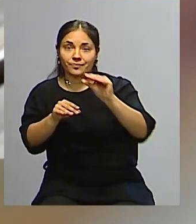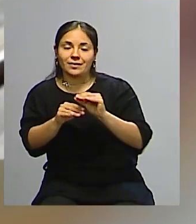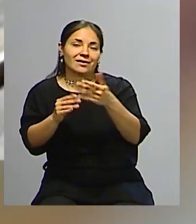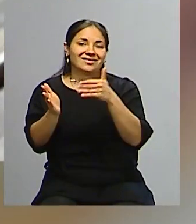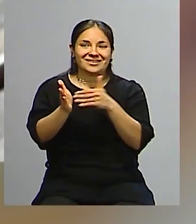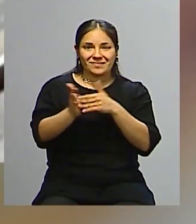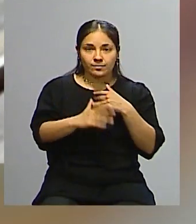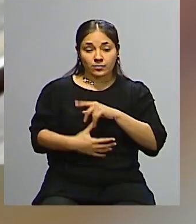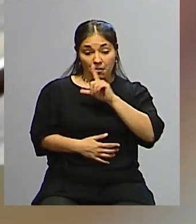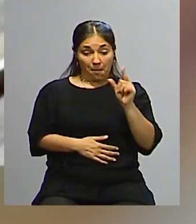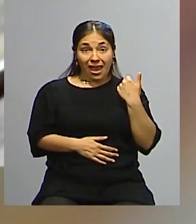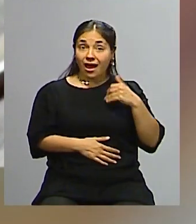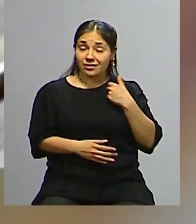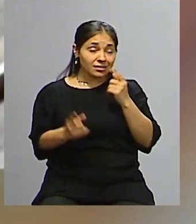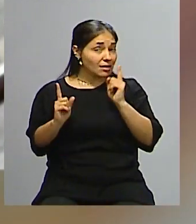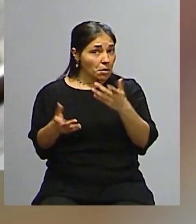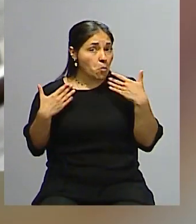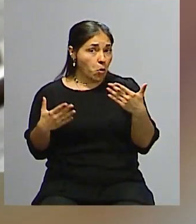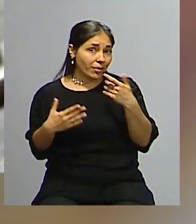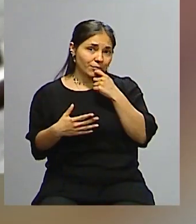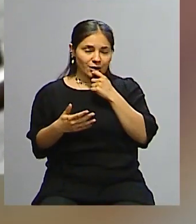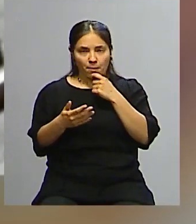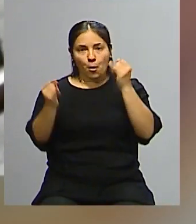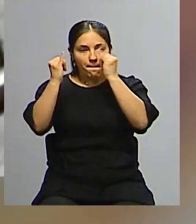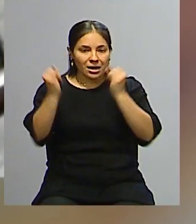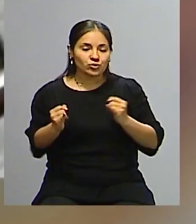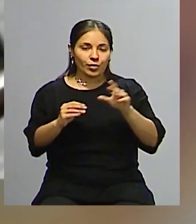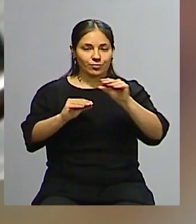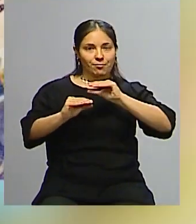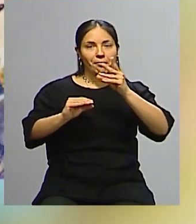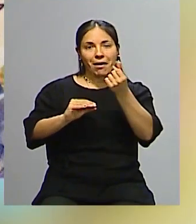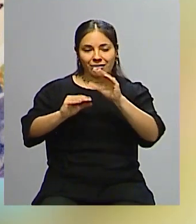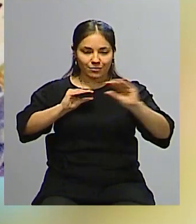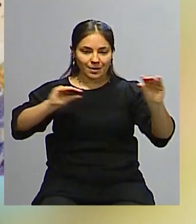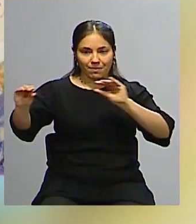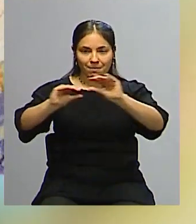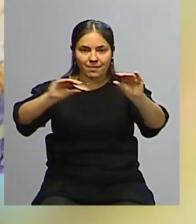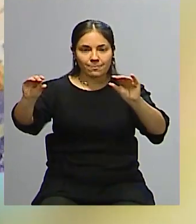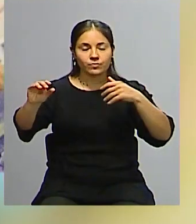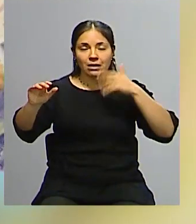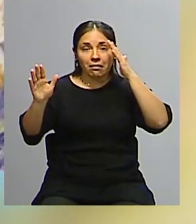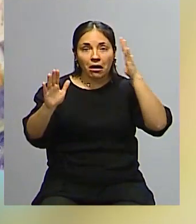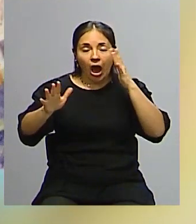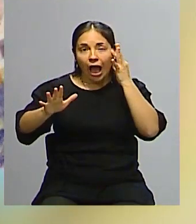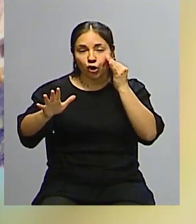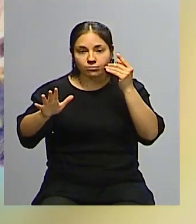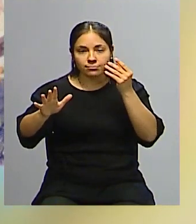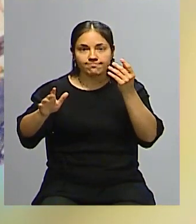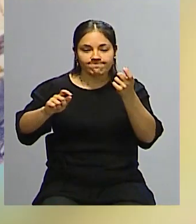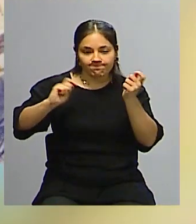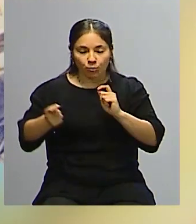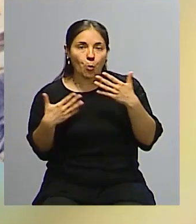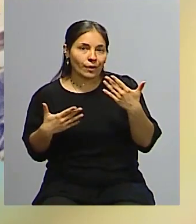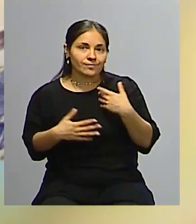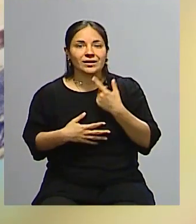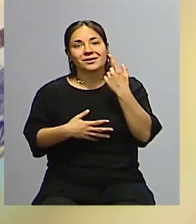esa flexibilidad, pero claro, los presupuestos, como decíamos recién, no están bien hechos, no están cumpliendo con todas las